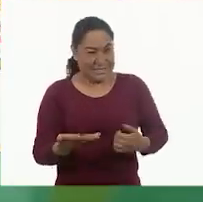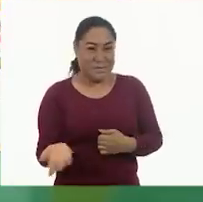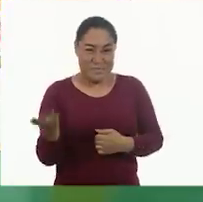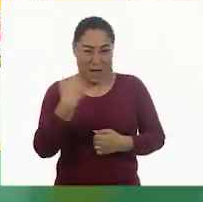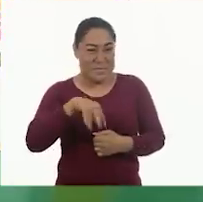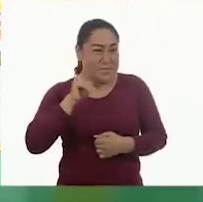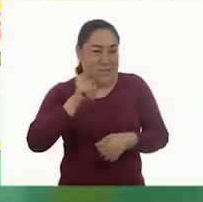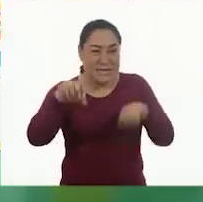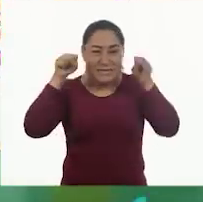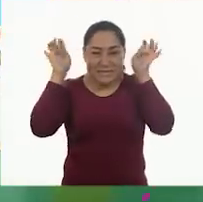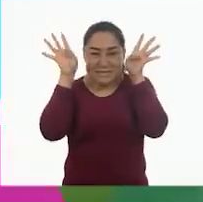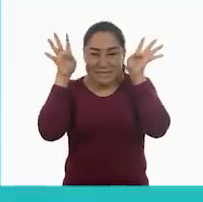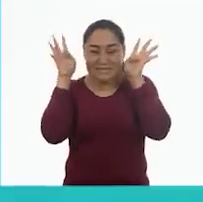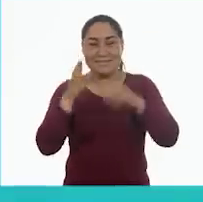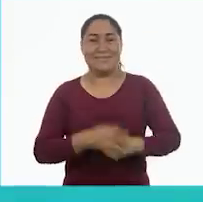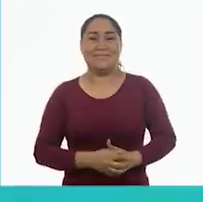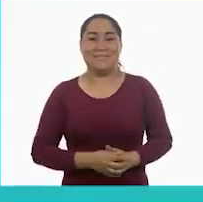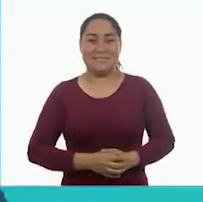con él.